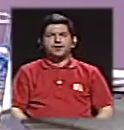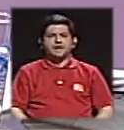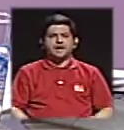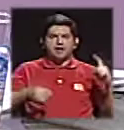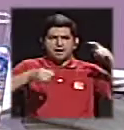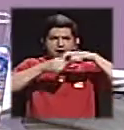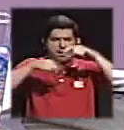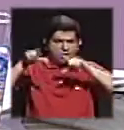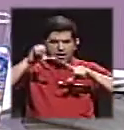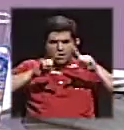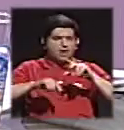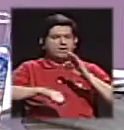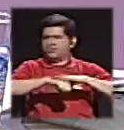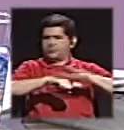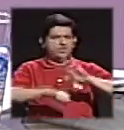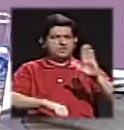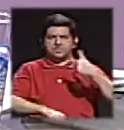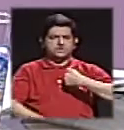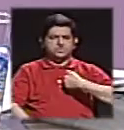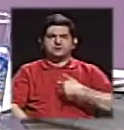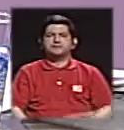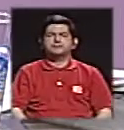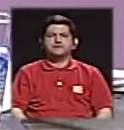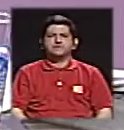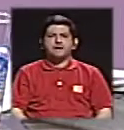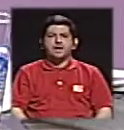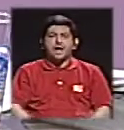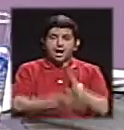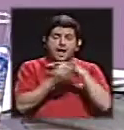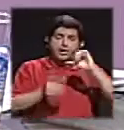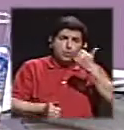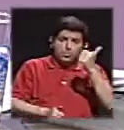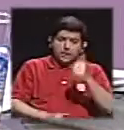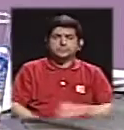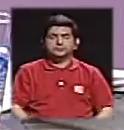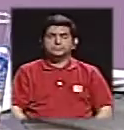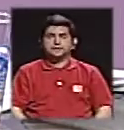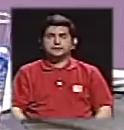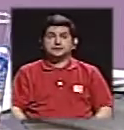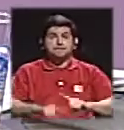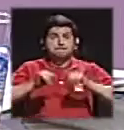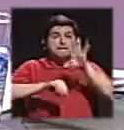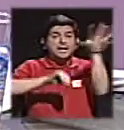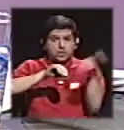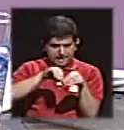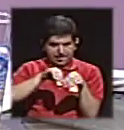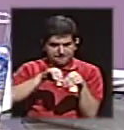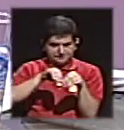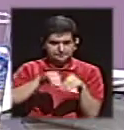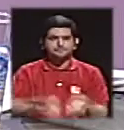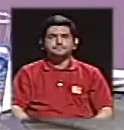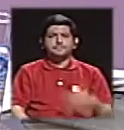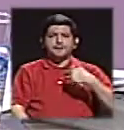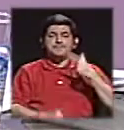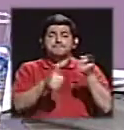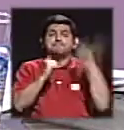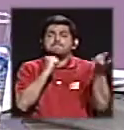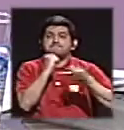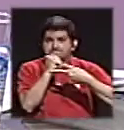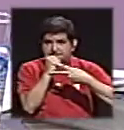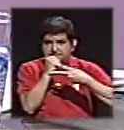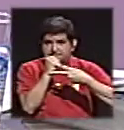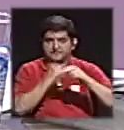inseminación artificial no consentida, se agregan algunas otras, pero además se establece por primera